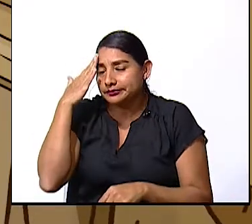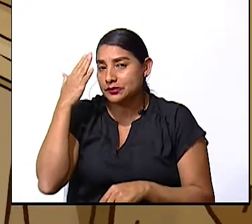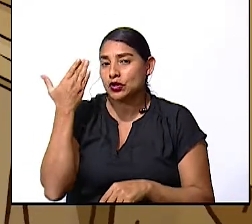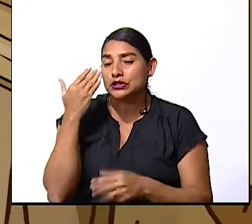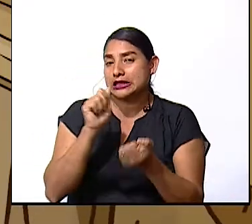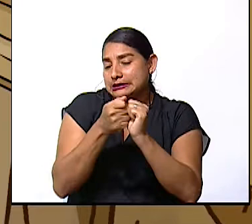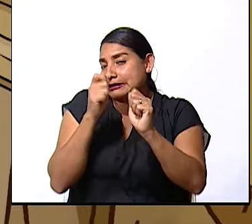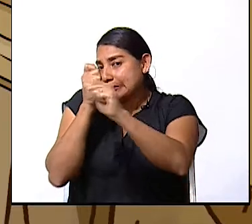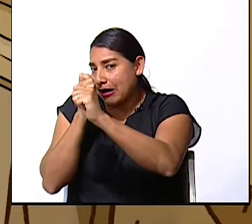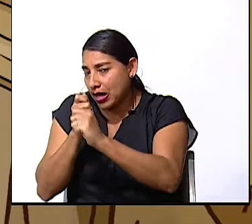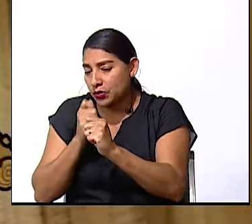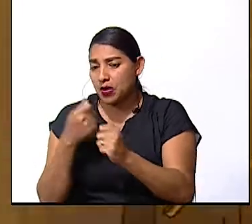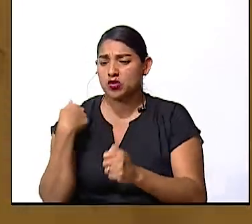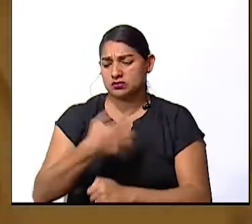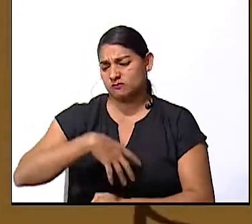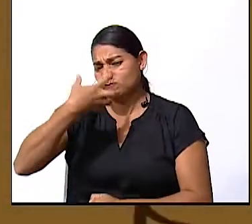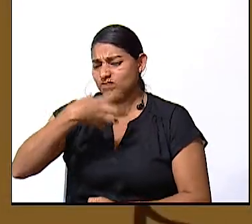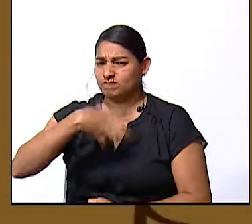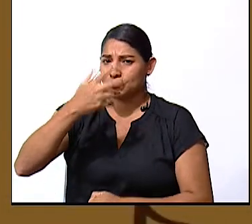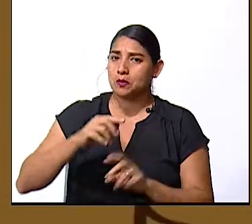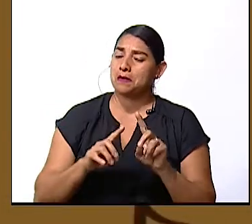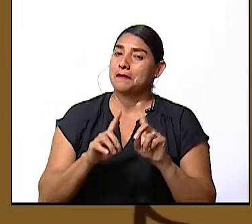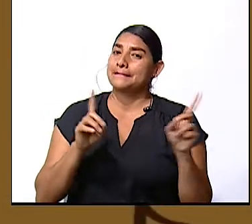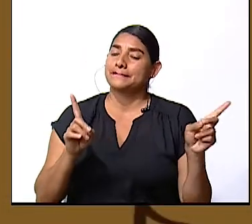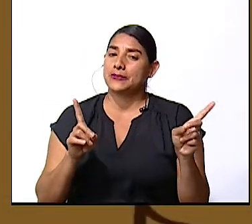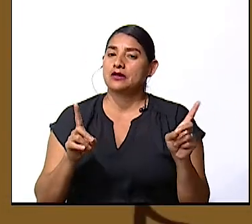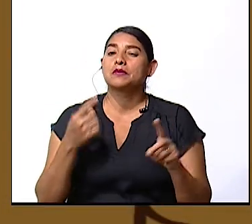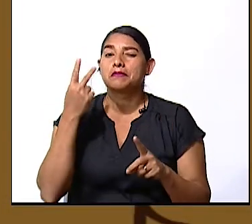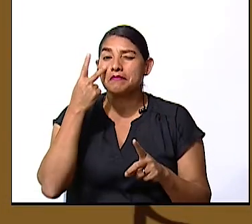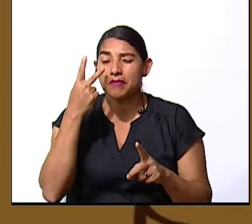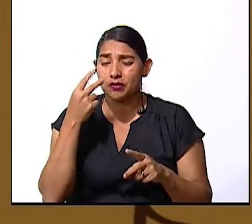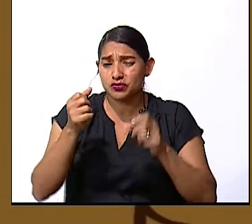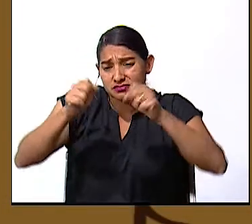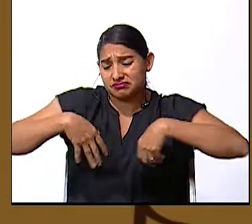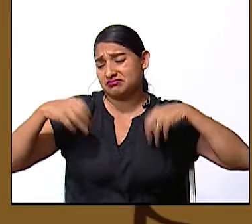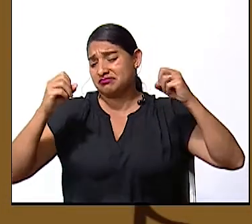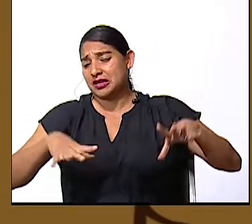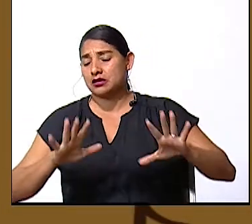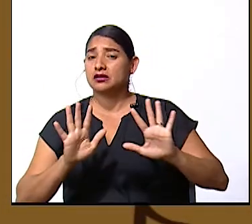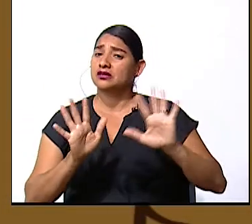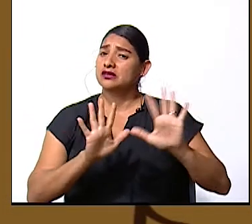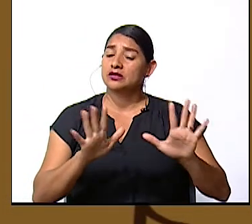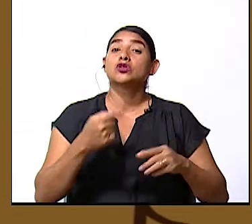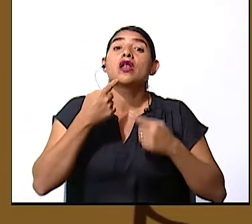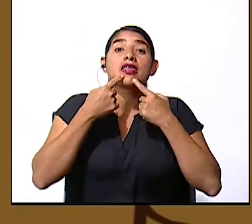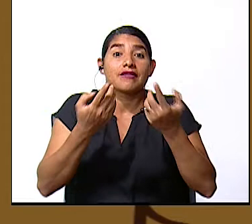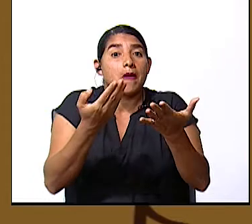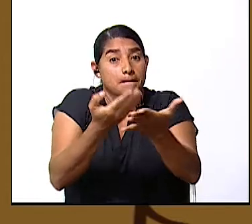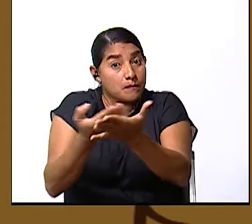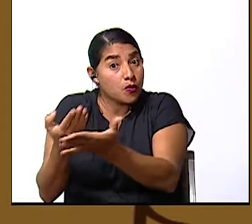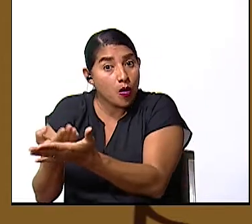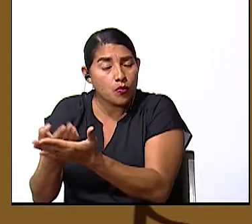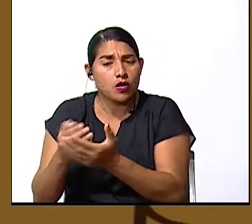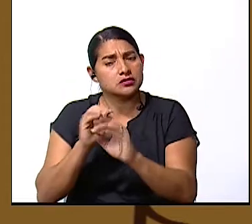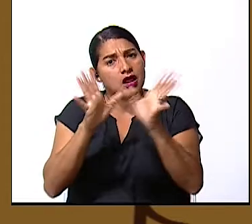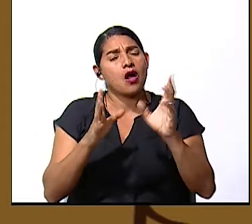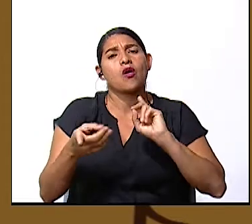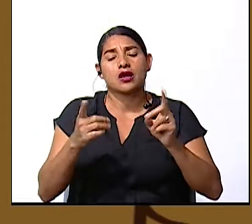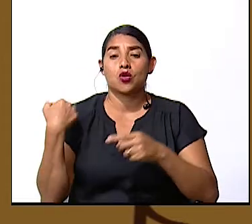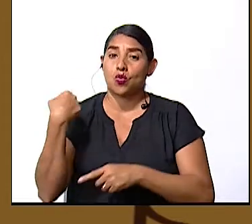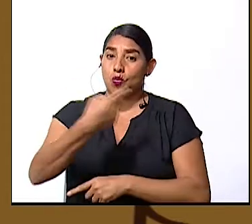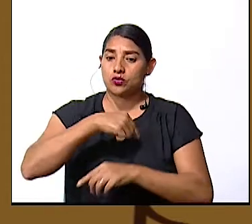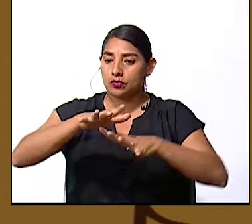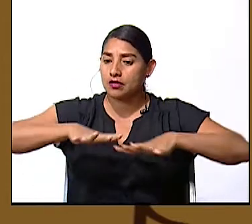cambio climático es para estar enojado, pero ¿vamos a darnos por vencidos? Es lo que te iba a proponer. Claro. ¿Y dejar que